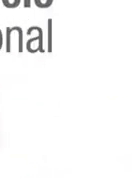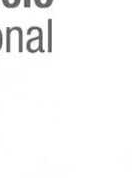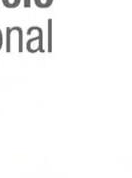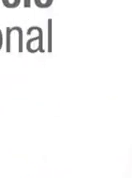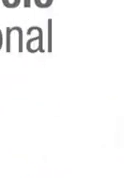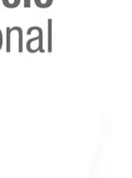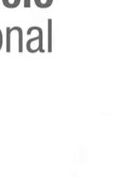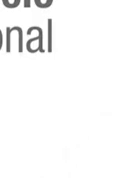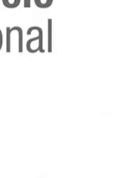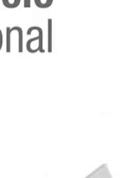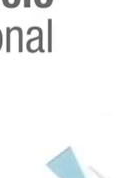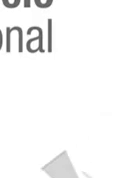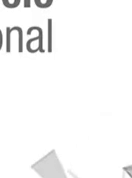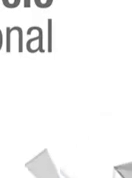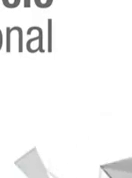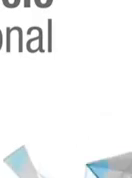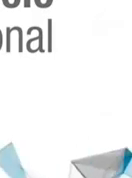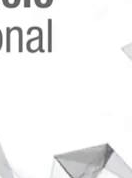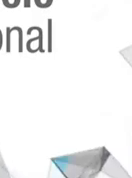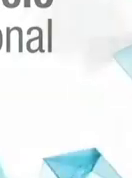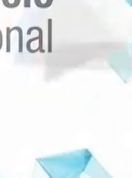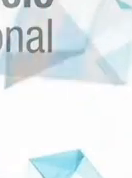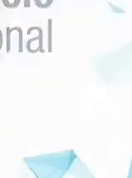de espacio promocional